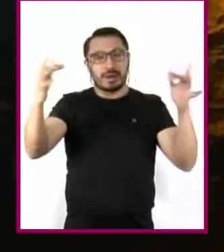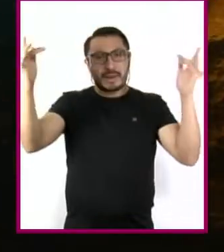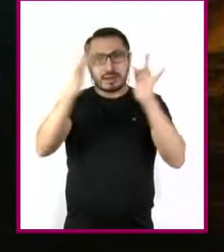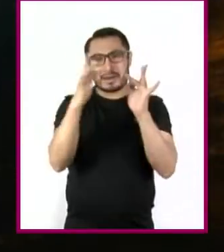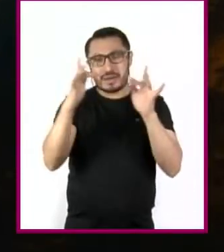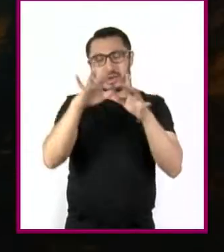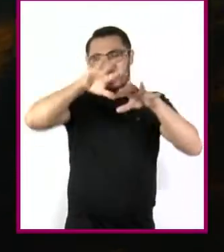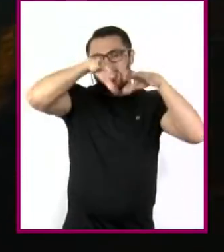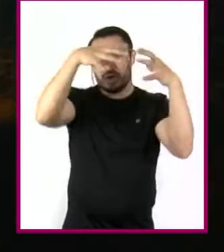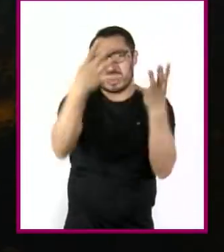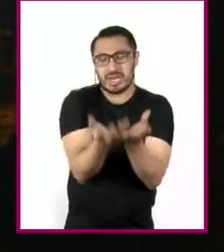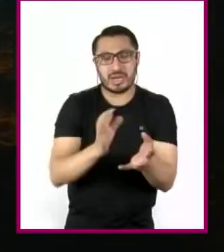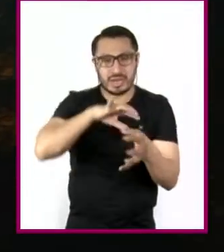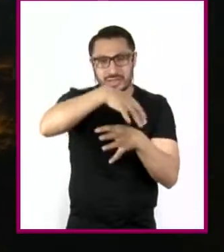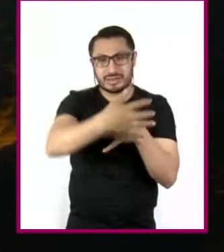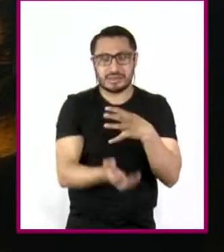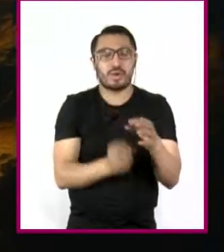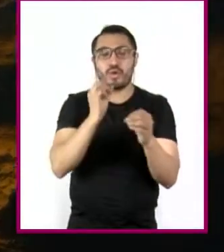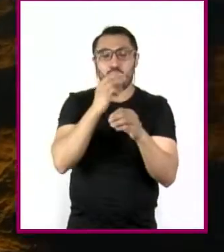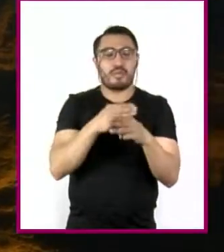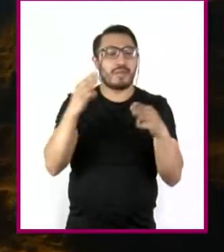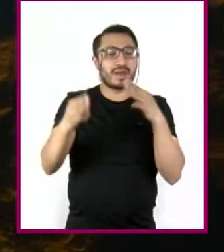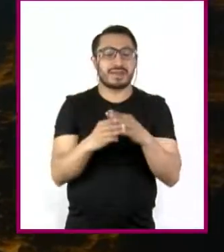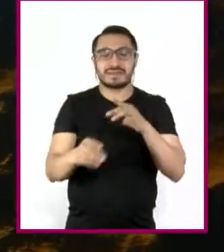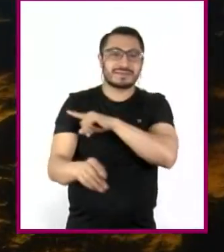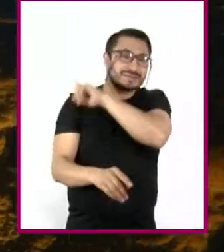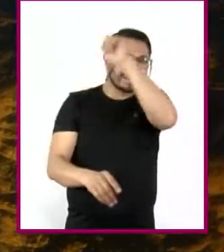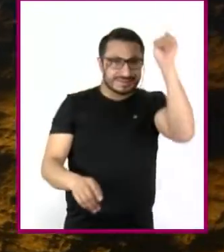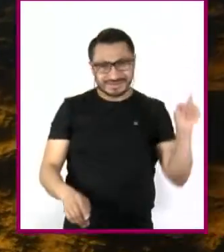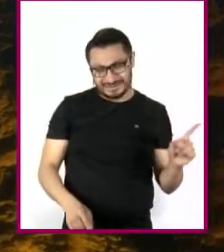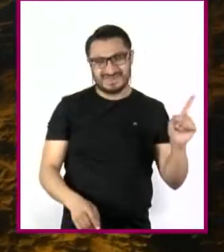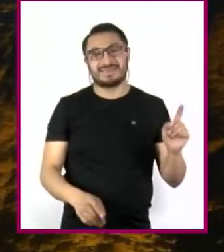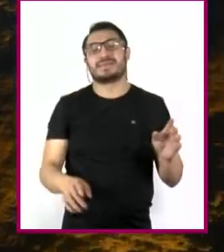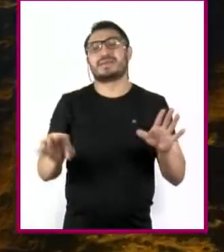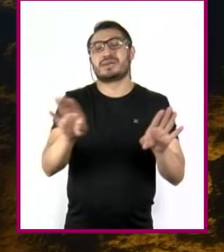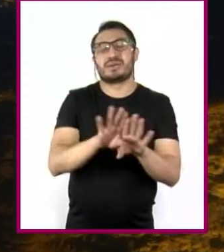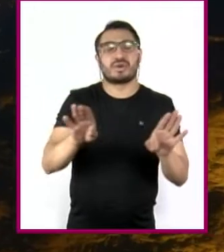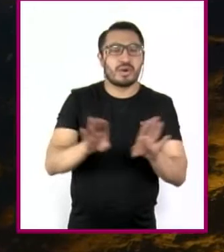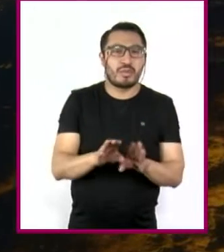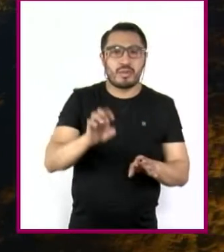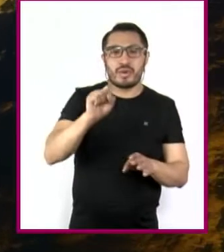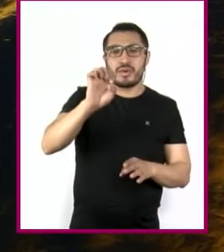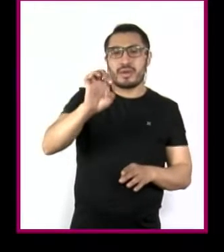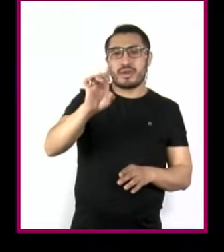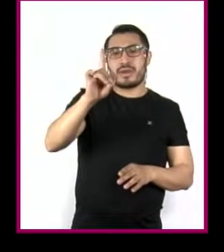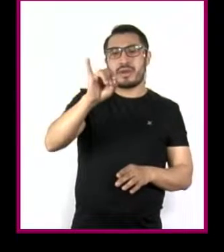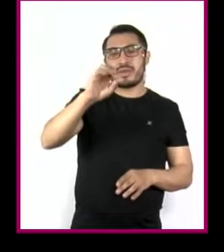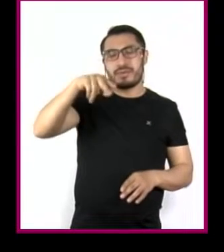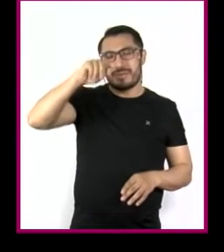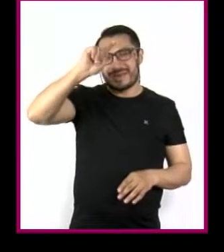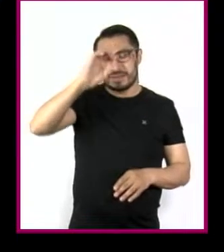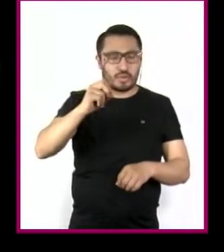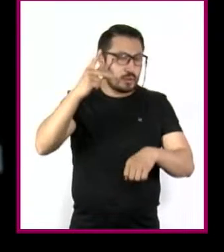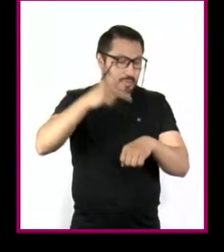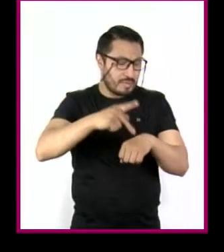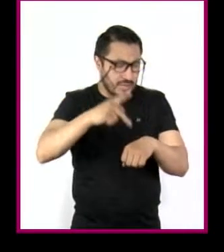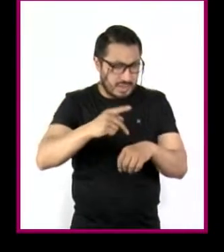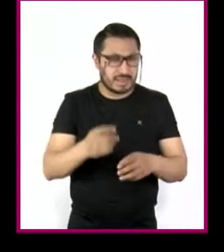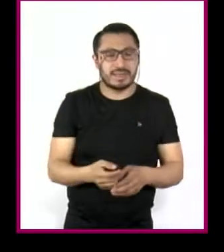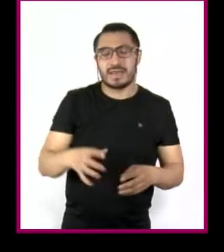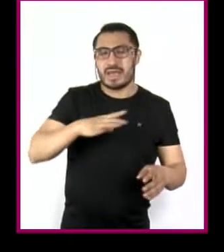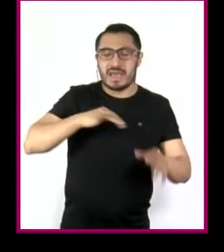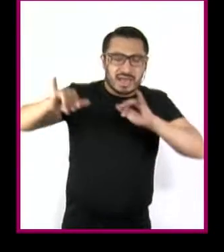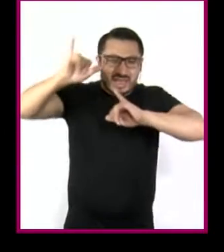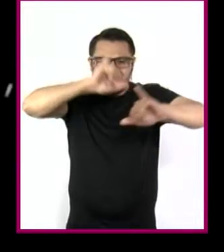de algunos materiales de la superficie terrestre, como algunos tipos de sedimento y rocas, produciendo elementos